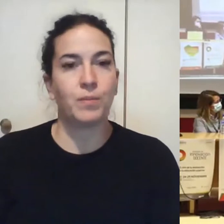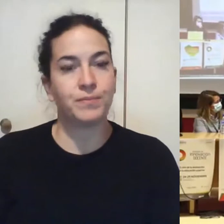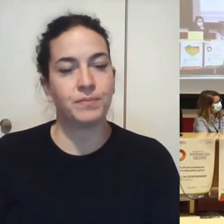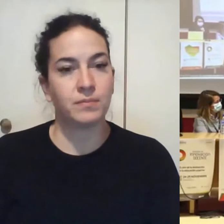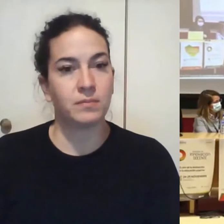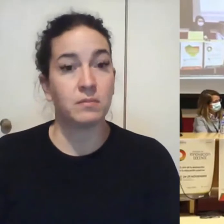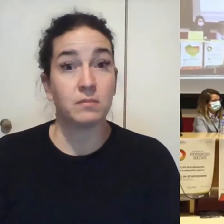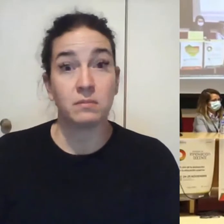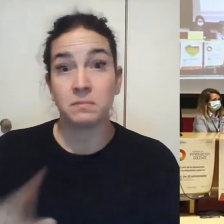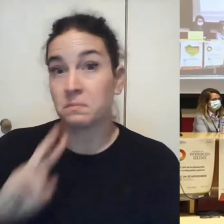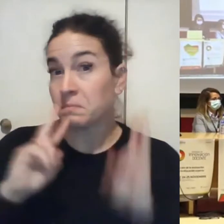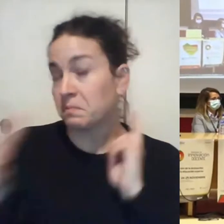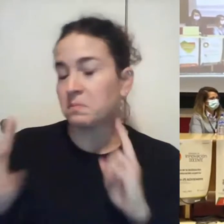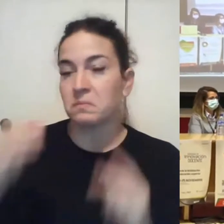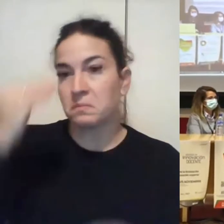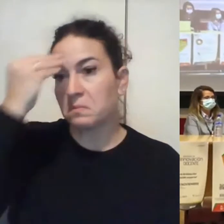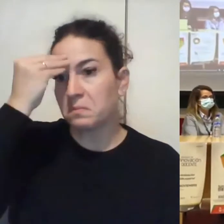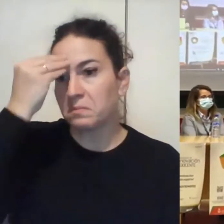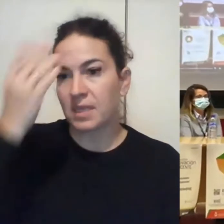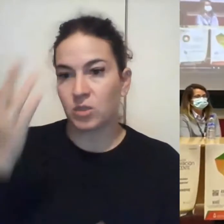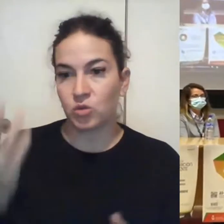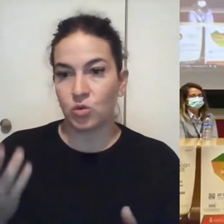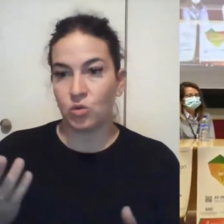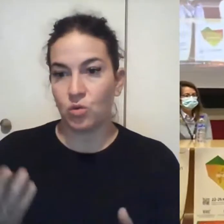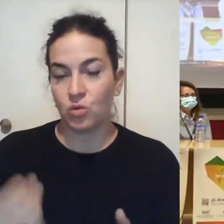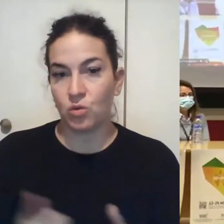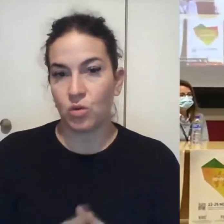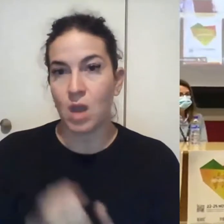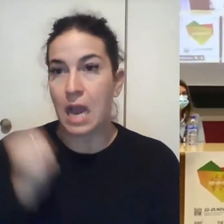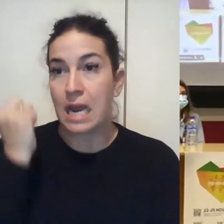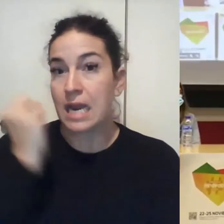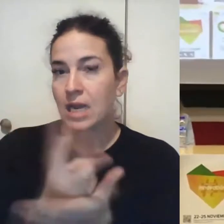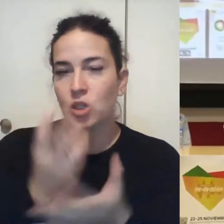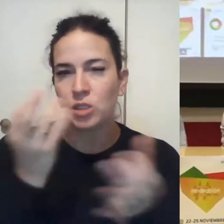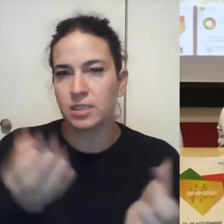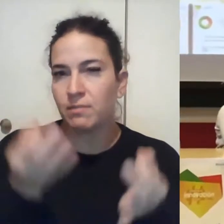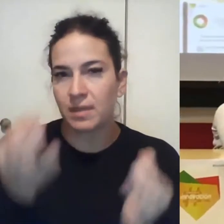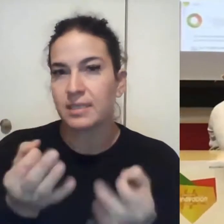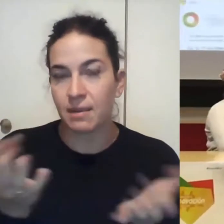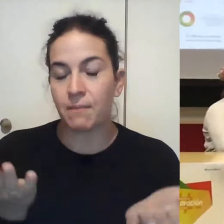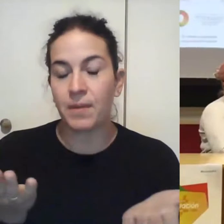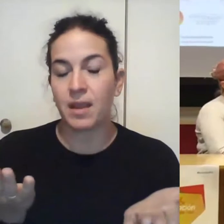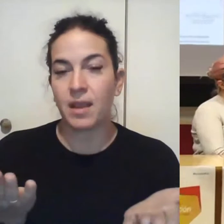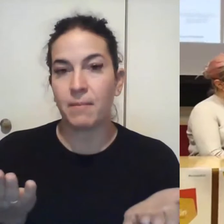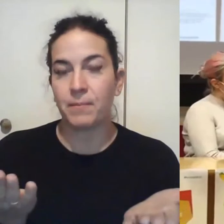Yo creo que uno de los retos siempre que hay